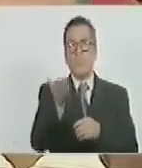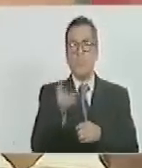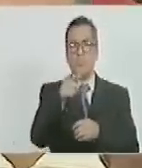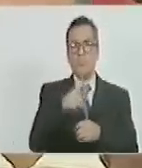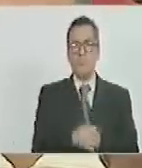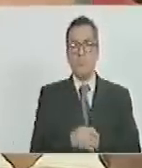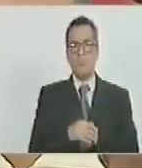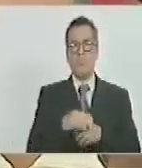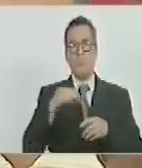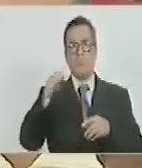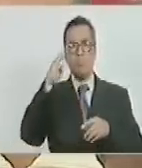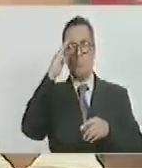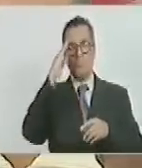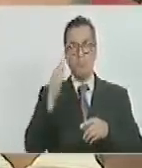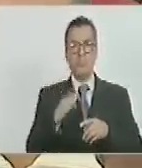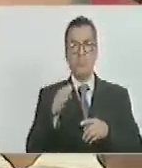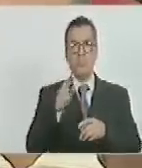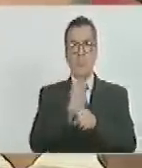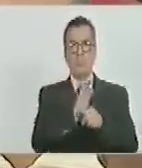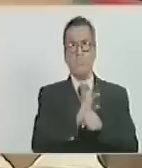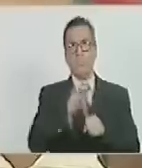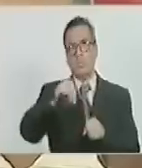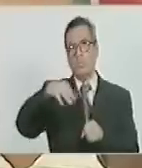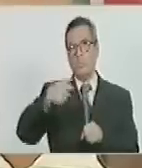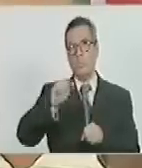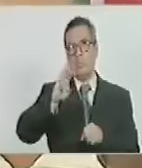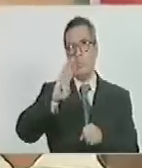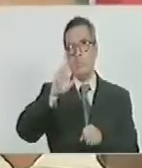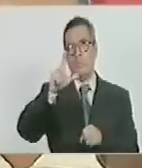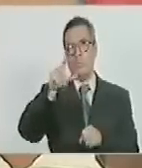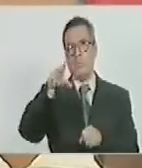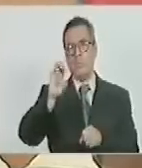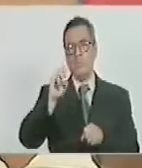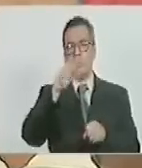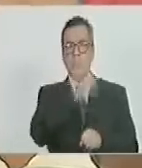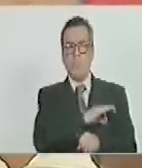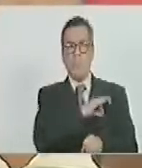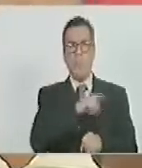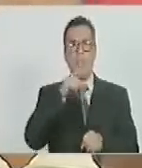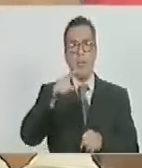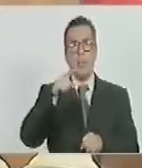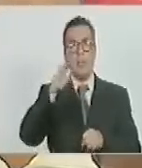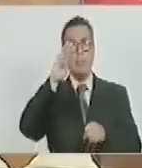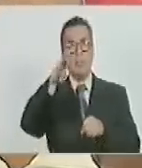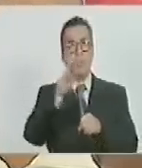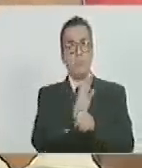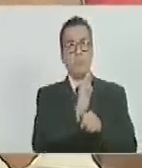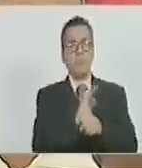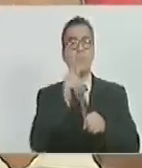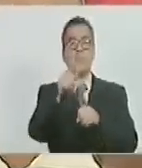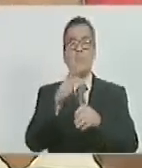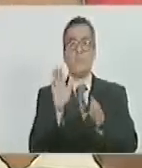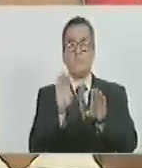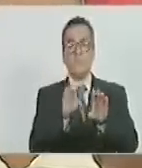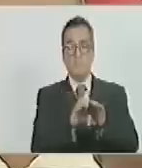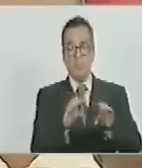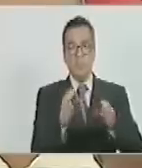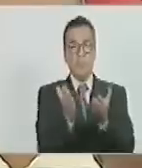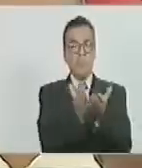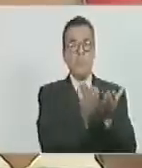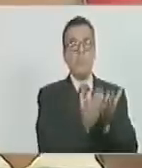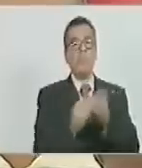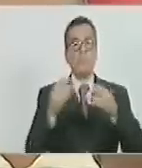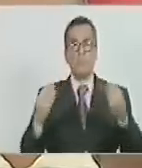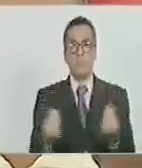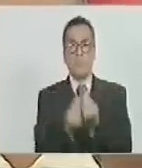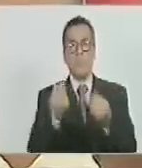del sargento del pueblo, las brincomiles, la parte social, ese sargento que fue hacia las escuelas, hacia las comunidades,